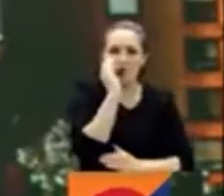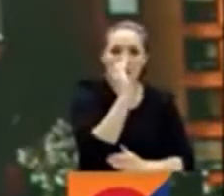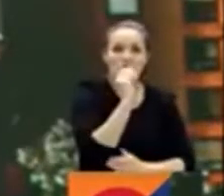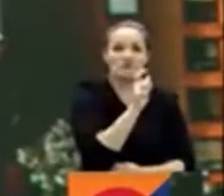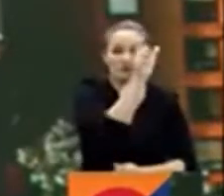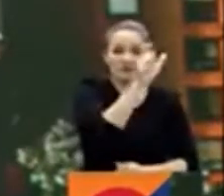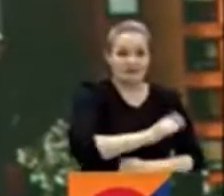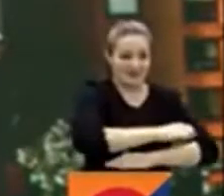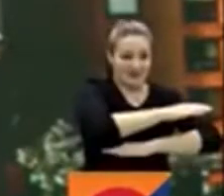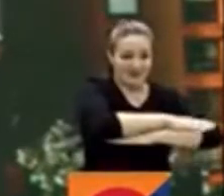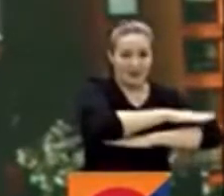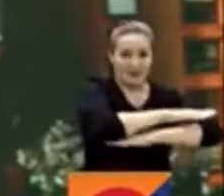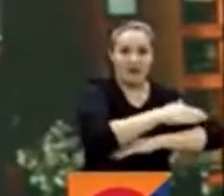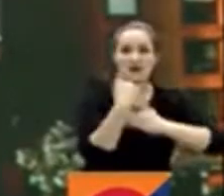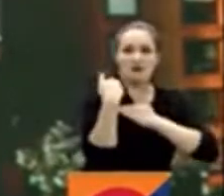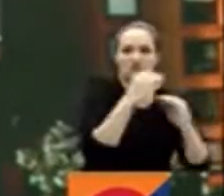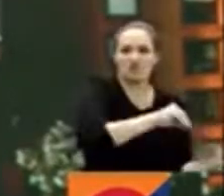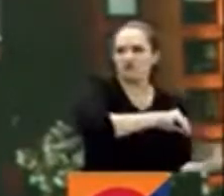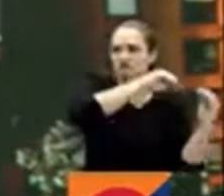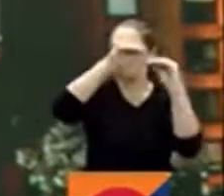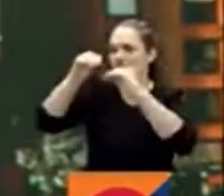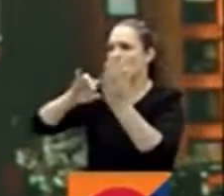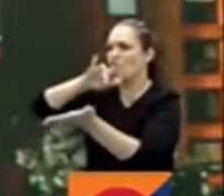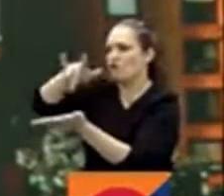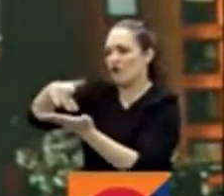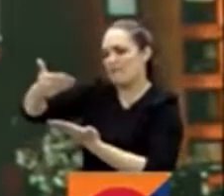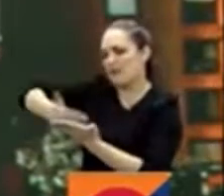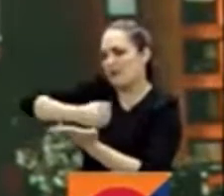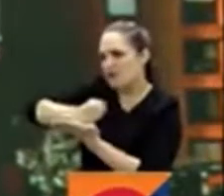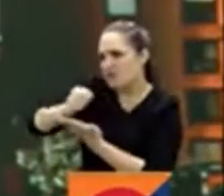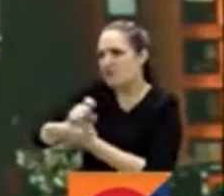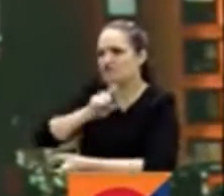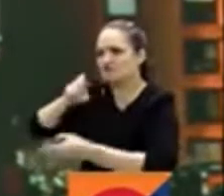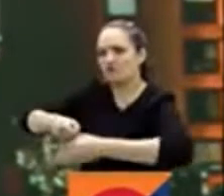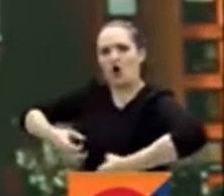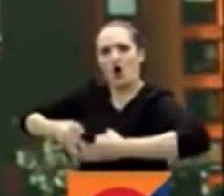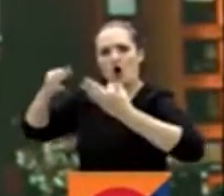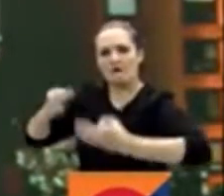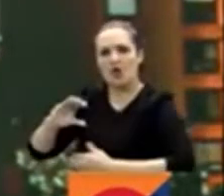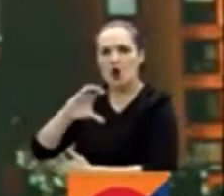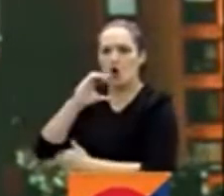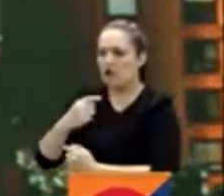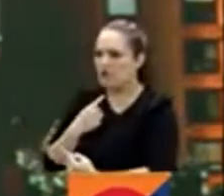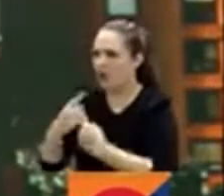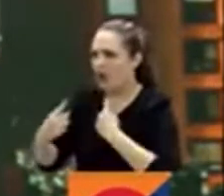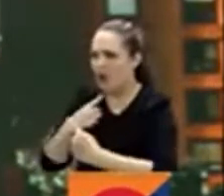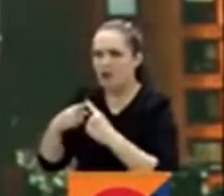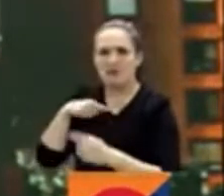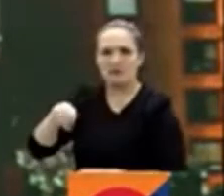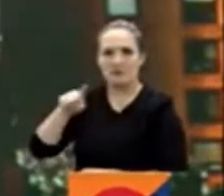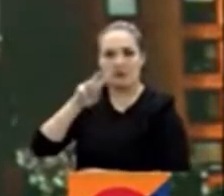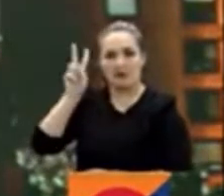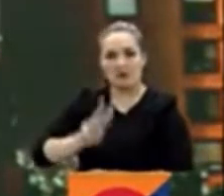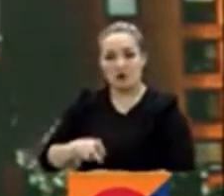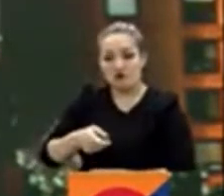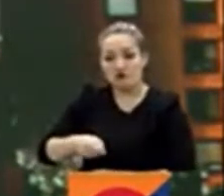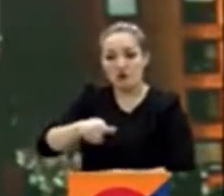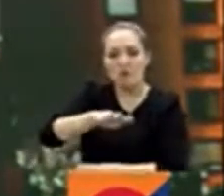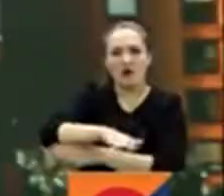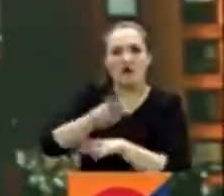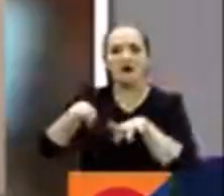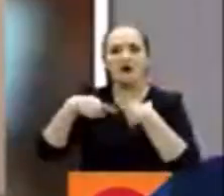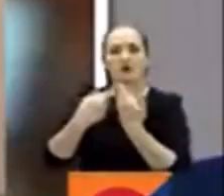Benedetti, quien llegó a Venezuela, donde tomó oficialmente posesión como embajador de Colombia en ese país. En la tarde se reunirá con Nicolás